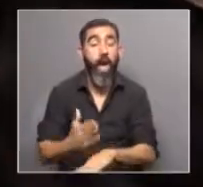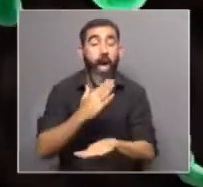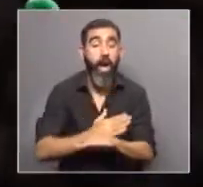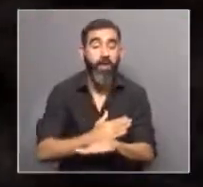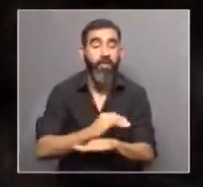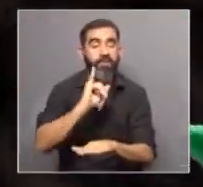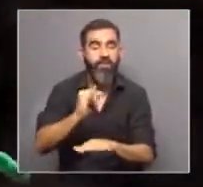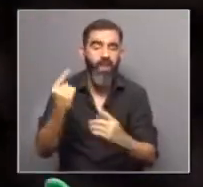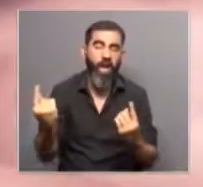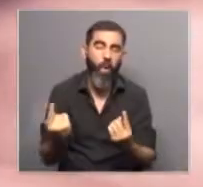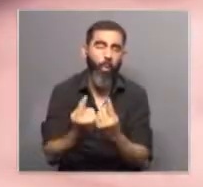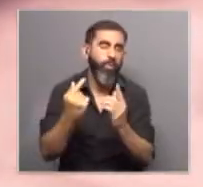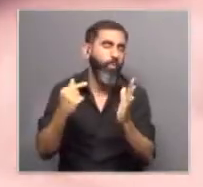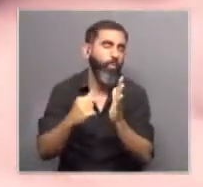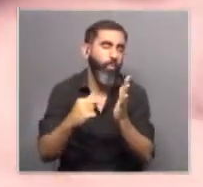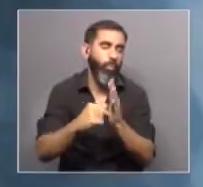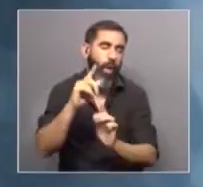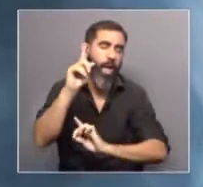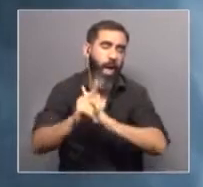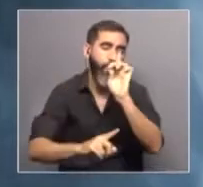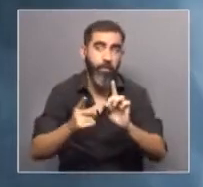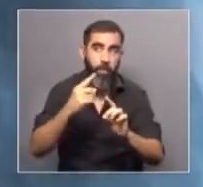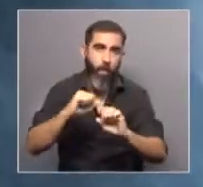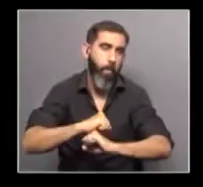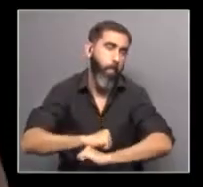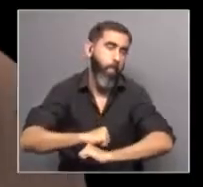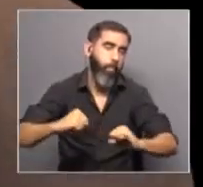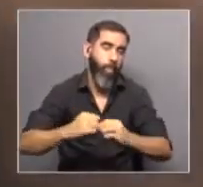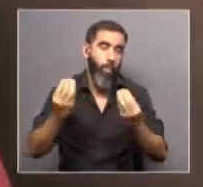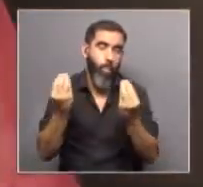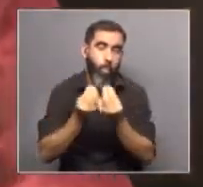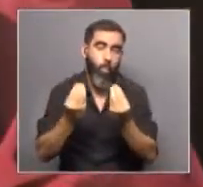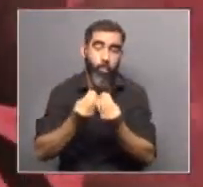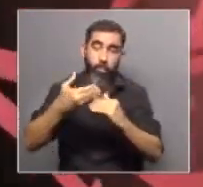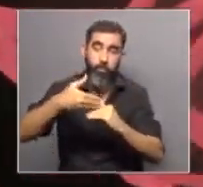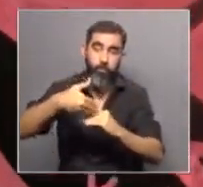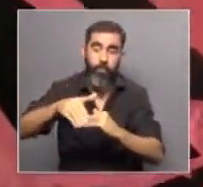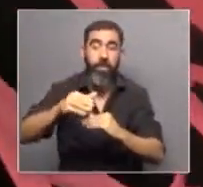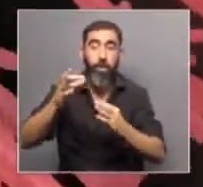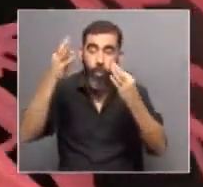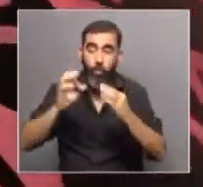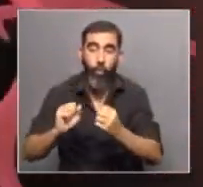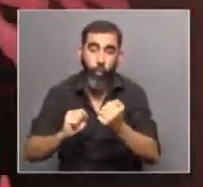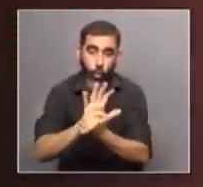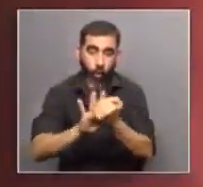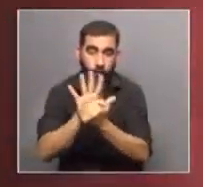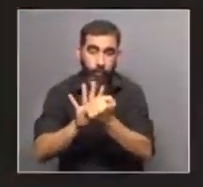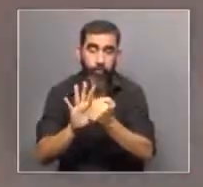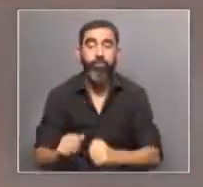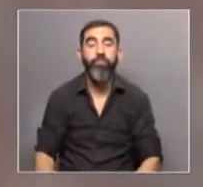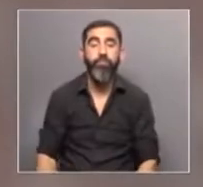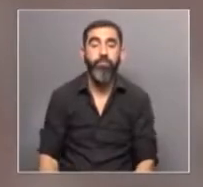había encuentros puntuales, pero hubo una explosión grandísima a partir de la aparición del COVID.